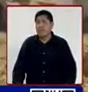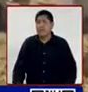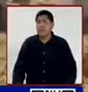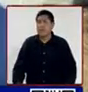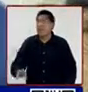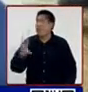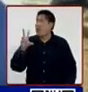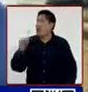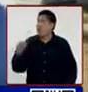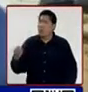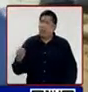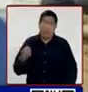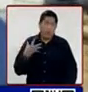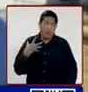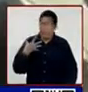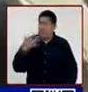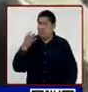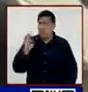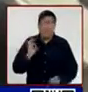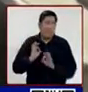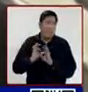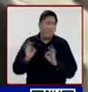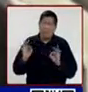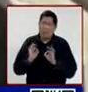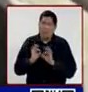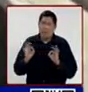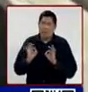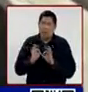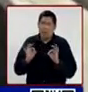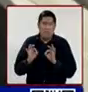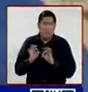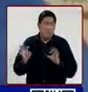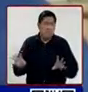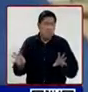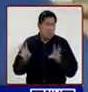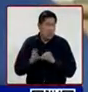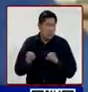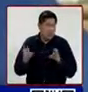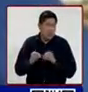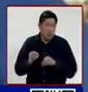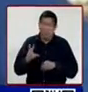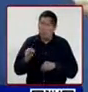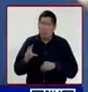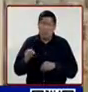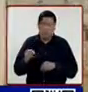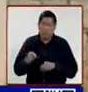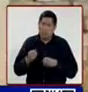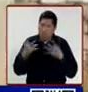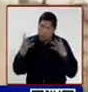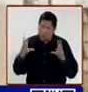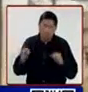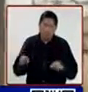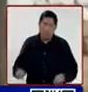No me han dicho nada, pero yo no sé tampoco, pues la reunión no estoy al tanto.